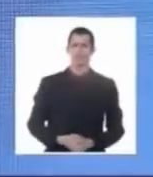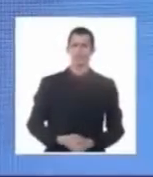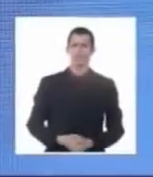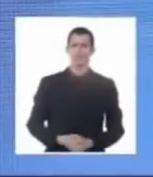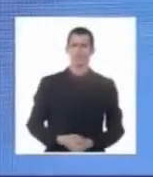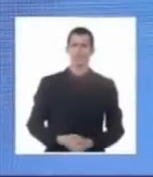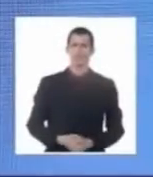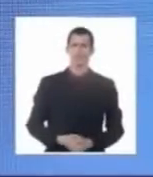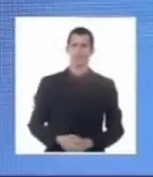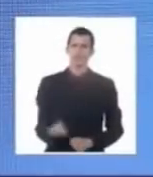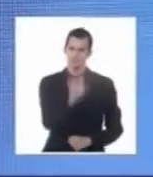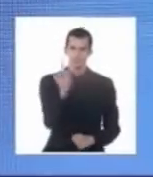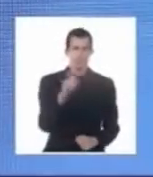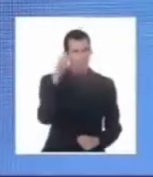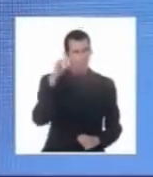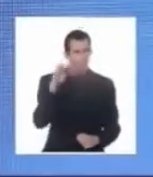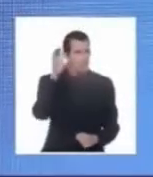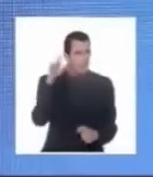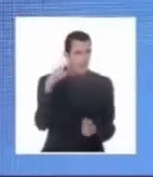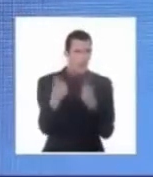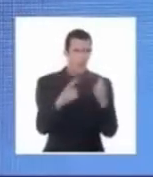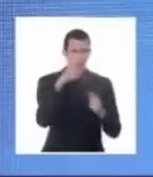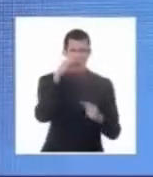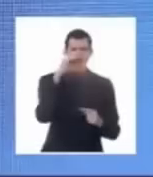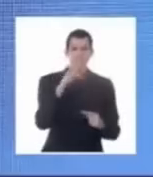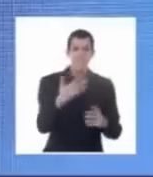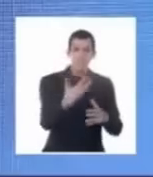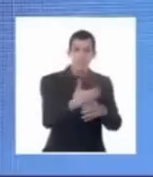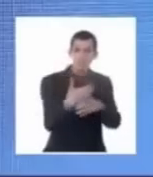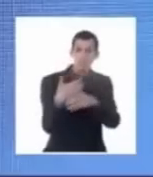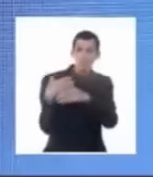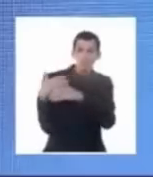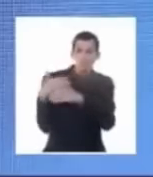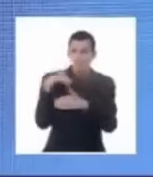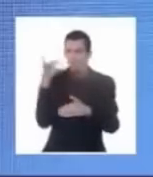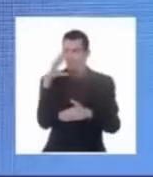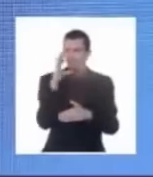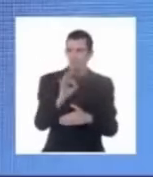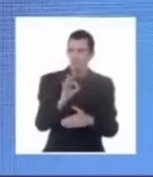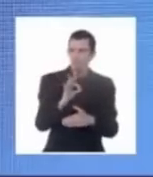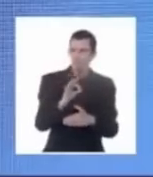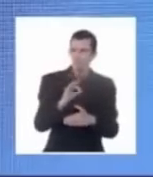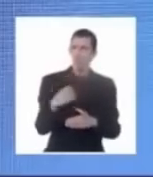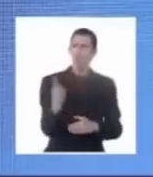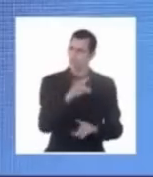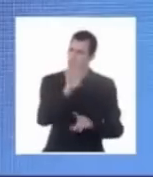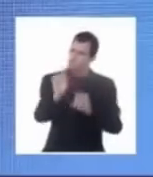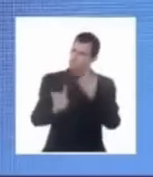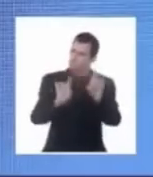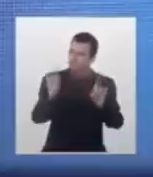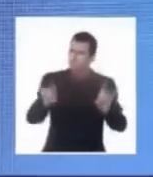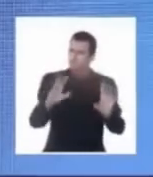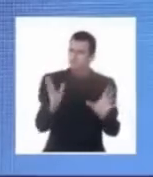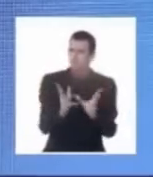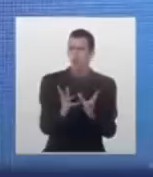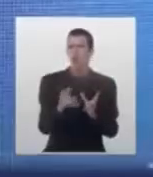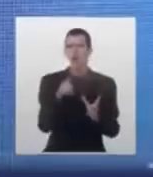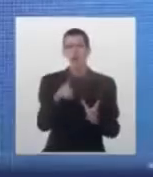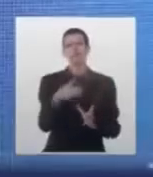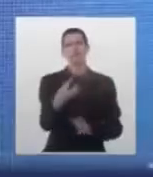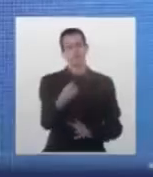en función de la preservación a los intereses de la nación y Espérate Espérate Espérate Espérate